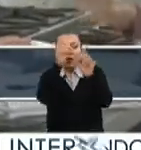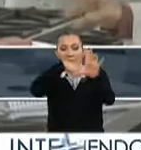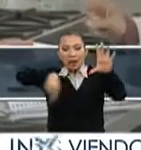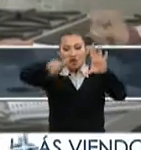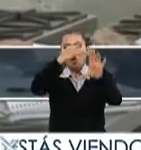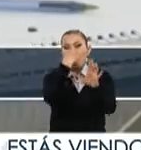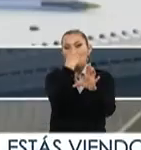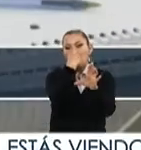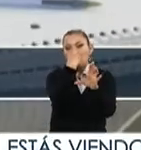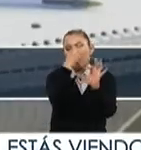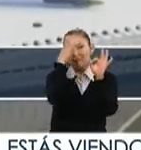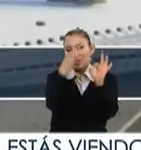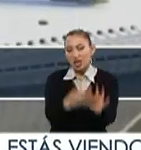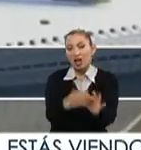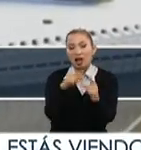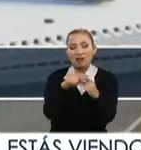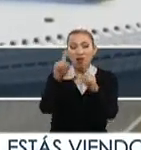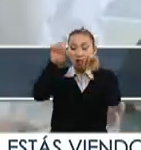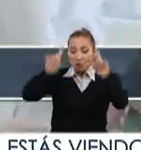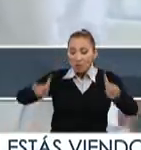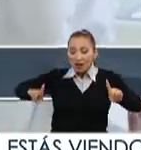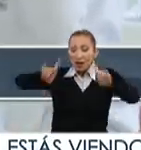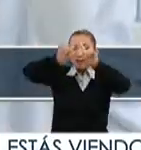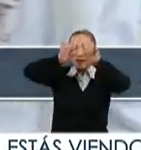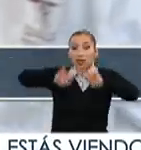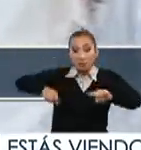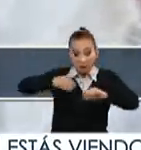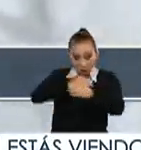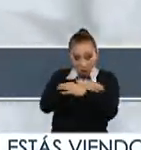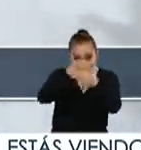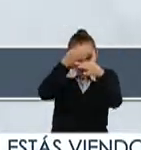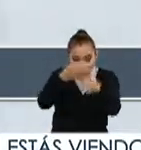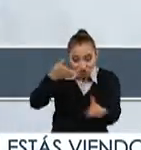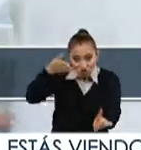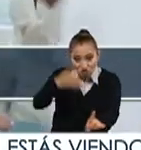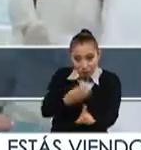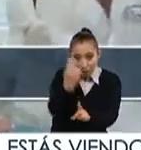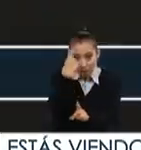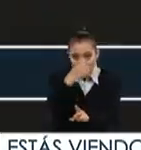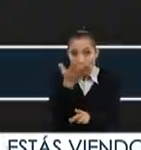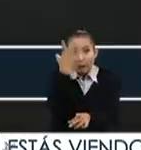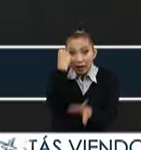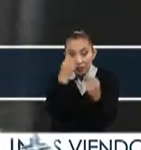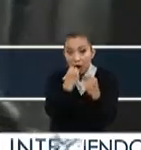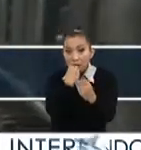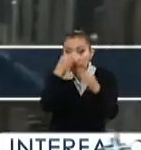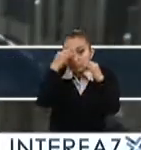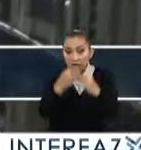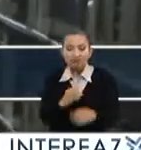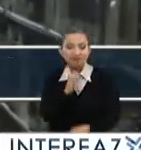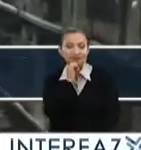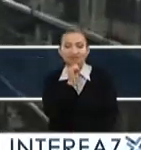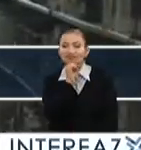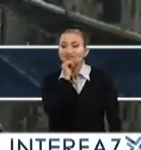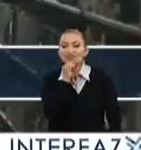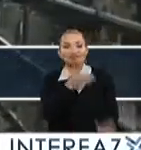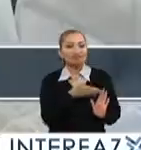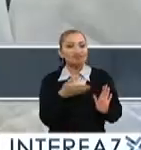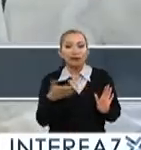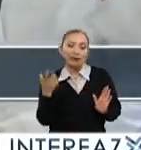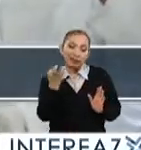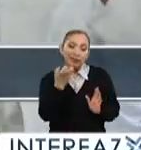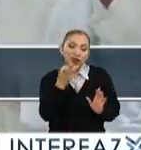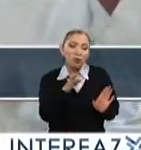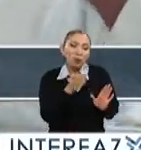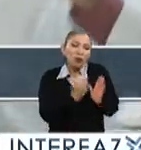comer, cosas muy generales. No hay una educación como tal desde este momento para poder continuarlo en las etapas. Entonces, más que